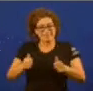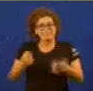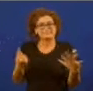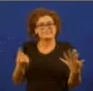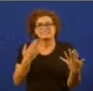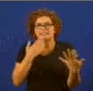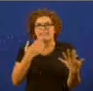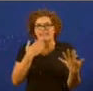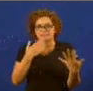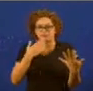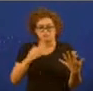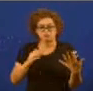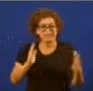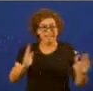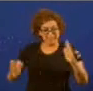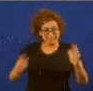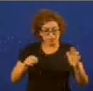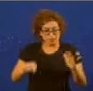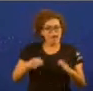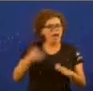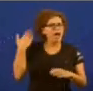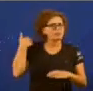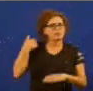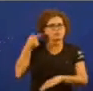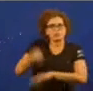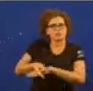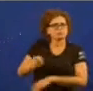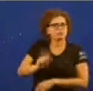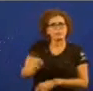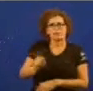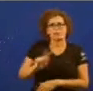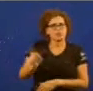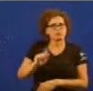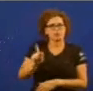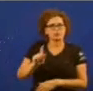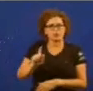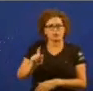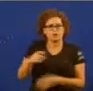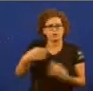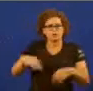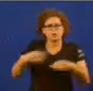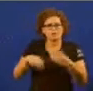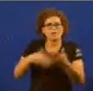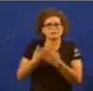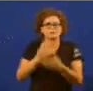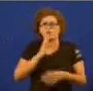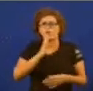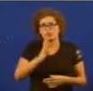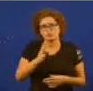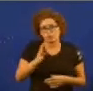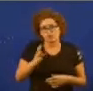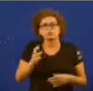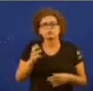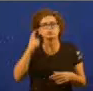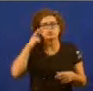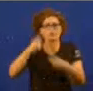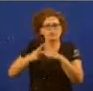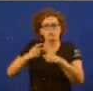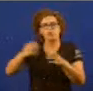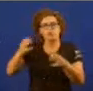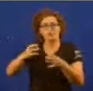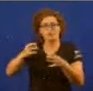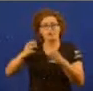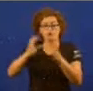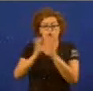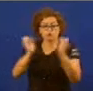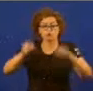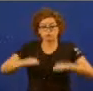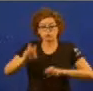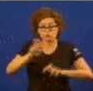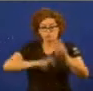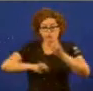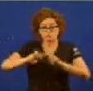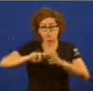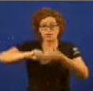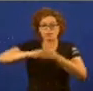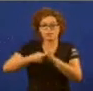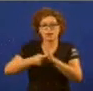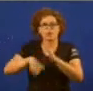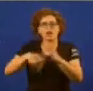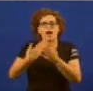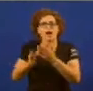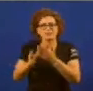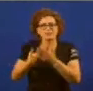señor Fejo con toda a universidade vendo león historial de seu partido e sin entrar hoxe nesas amizades